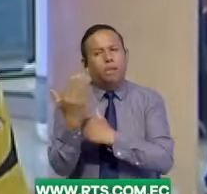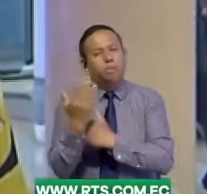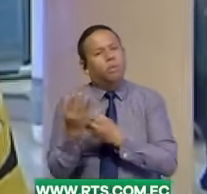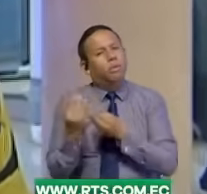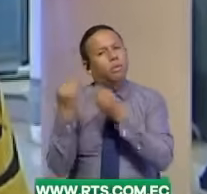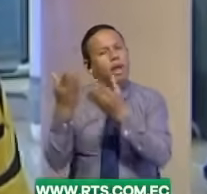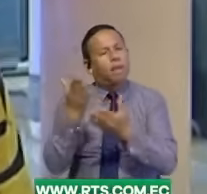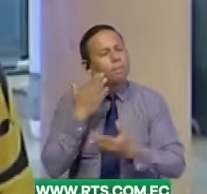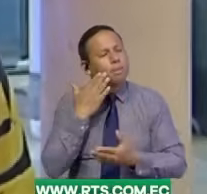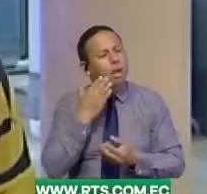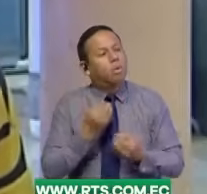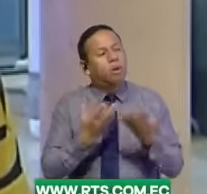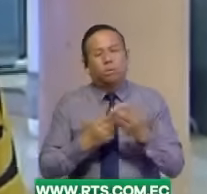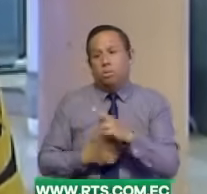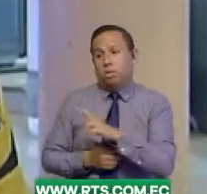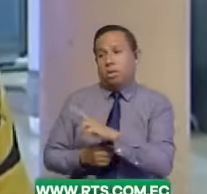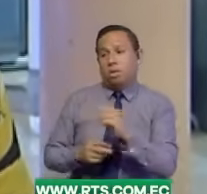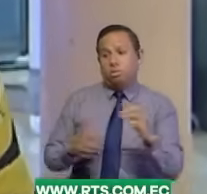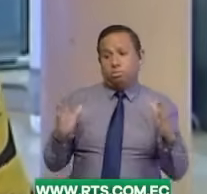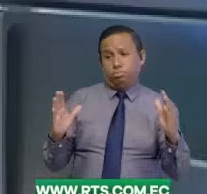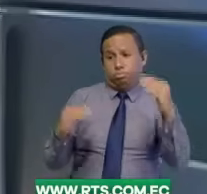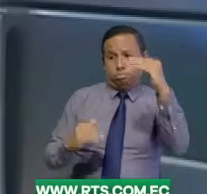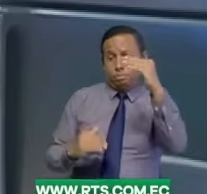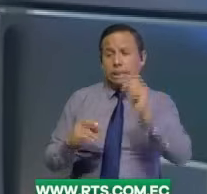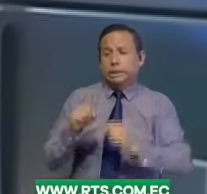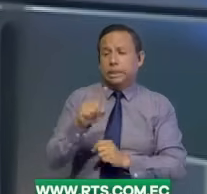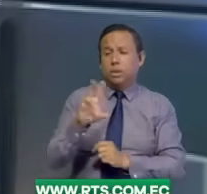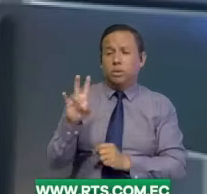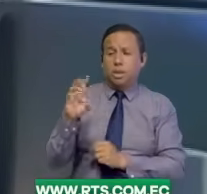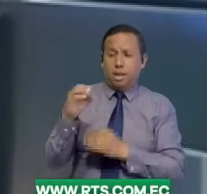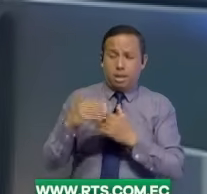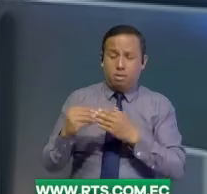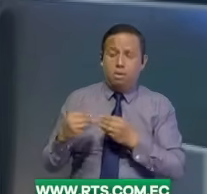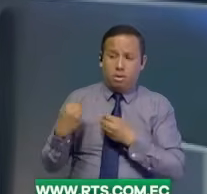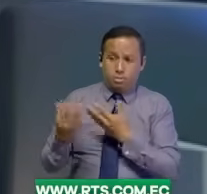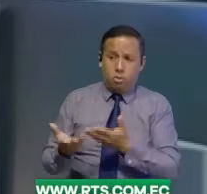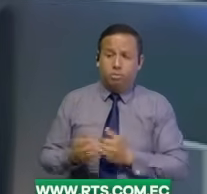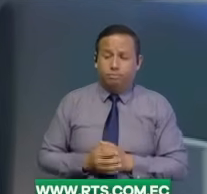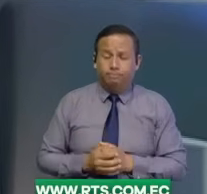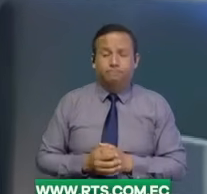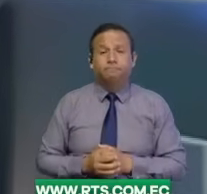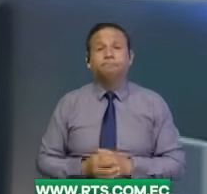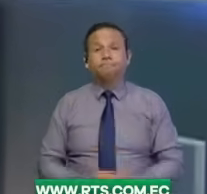932 le vale 170. Informó Maite Morán.